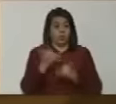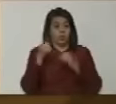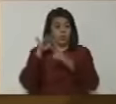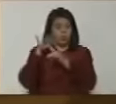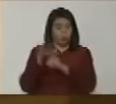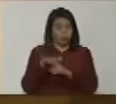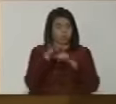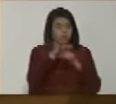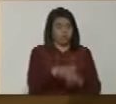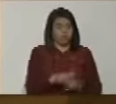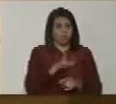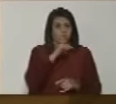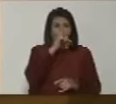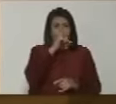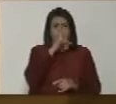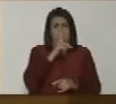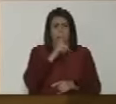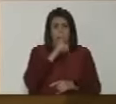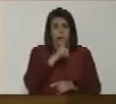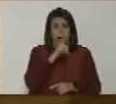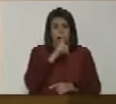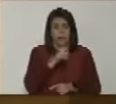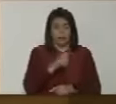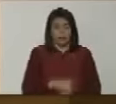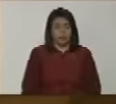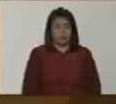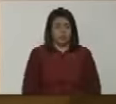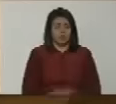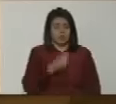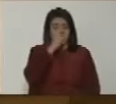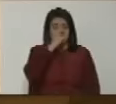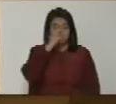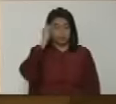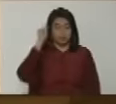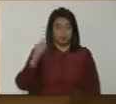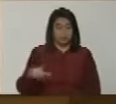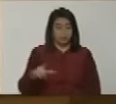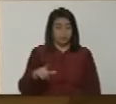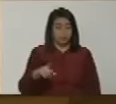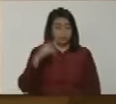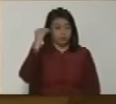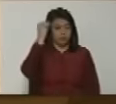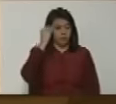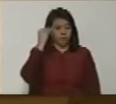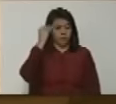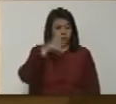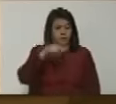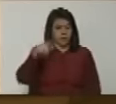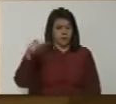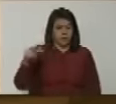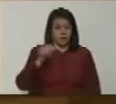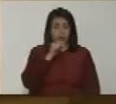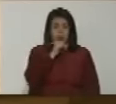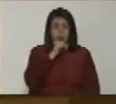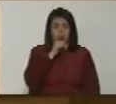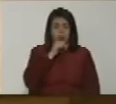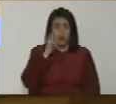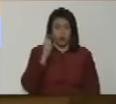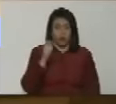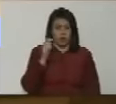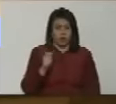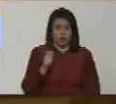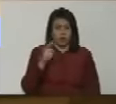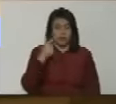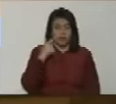someten a condiciones infrahumanas y de desprecio, considerando a las adultas y los adultos